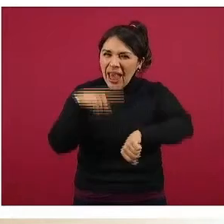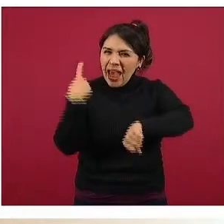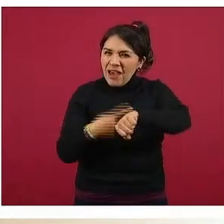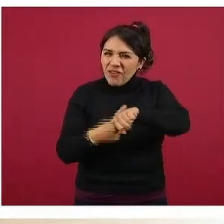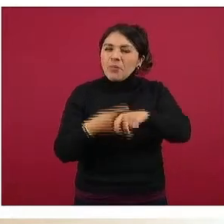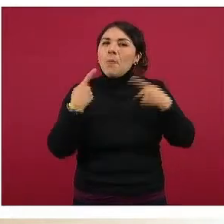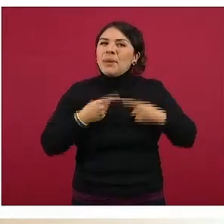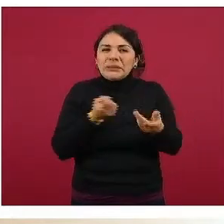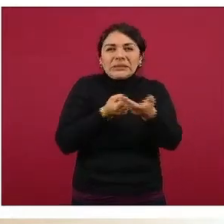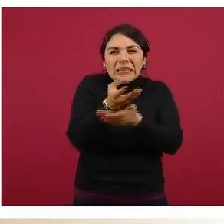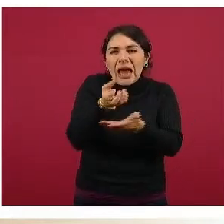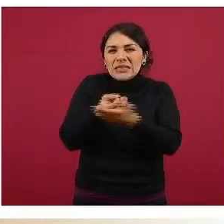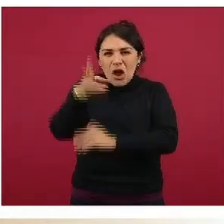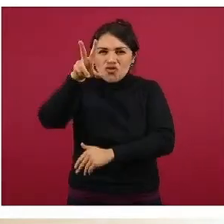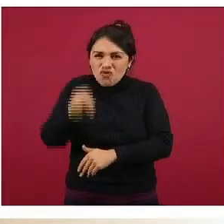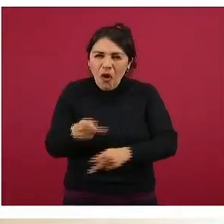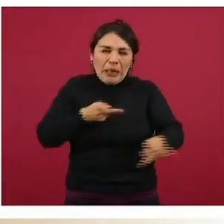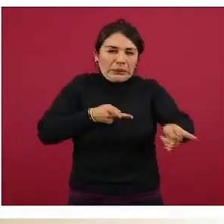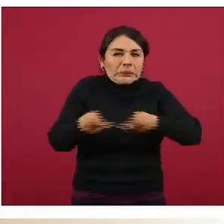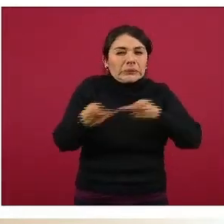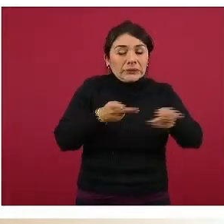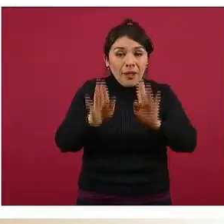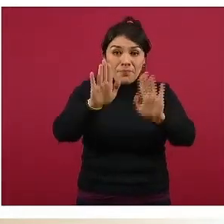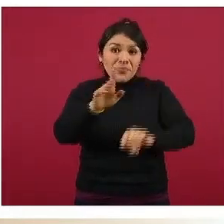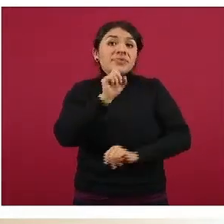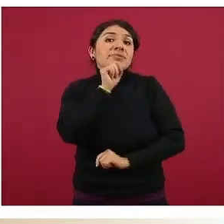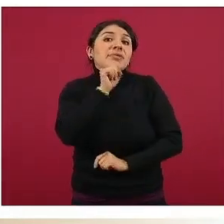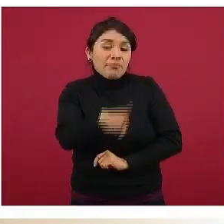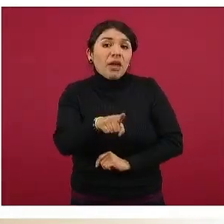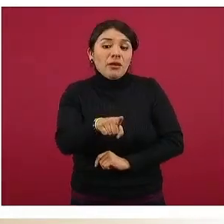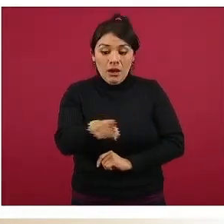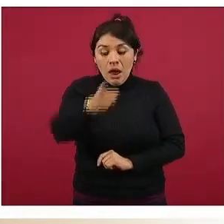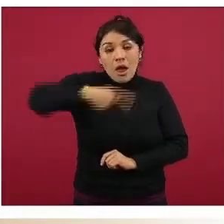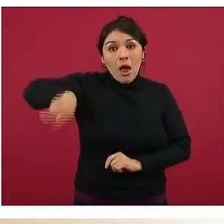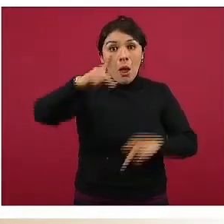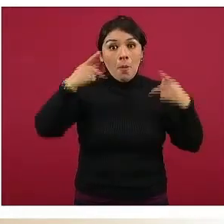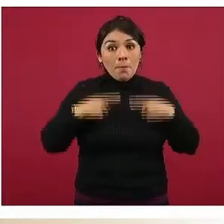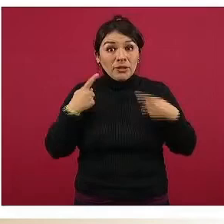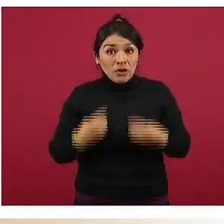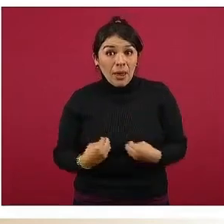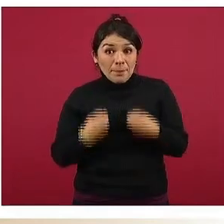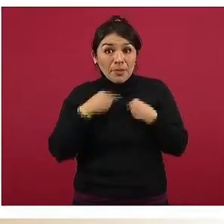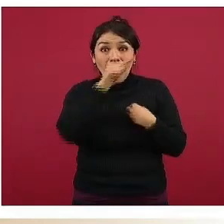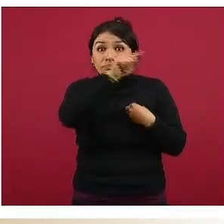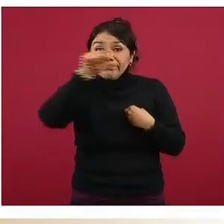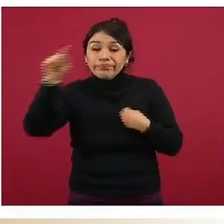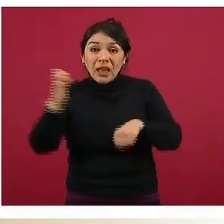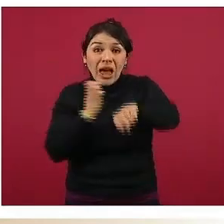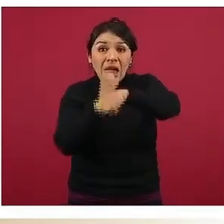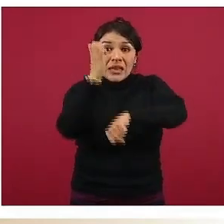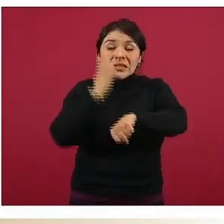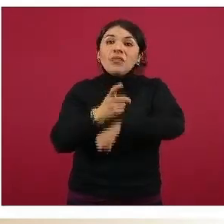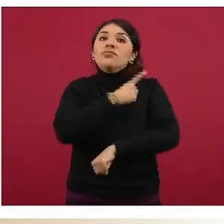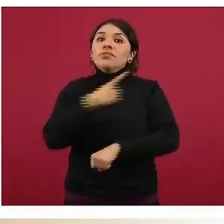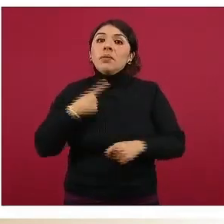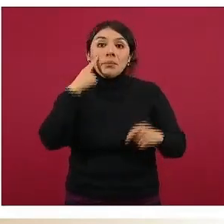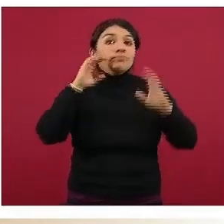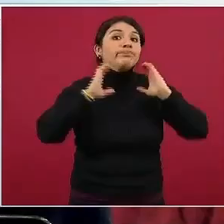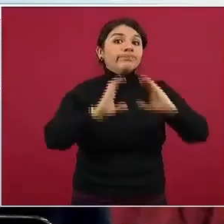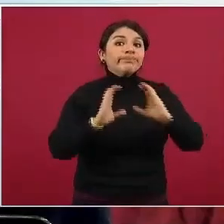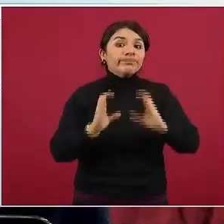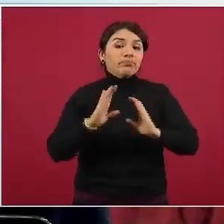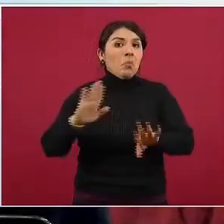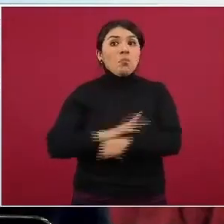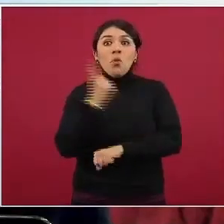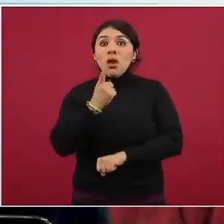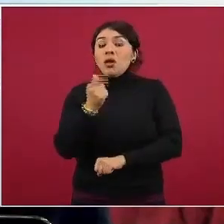la movilidad en el espacio público, también que la población que viva en estas entidades estén alertas, porque aún